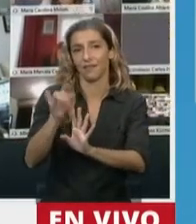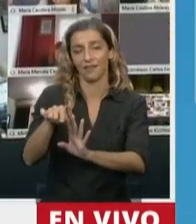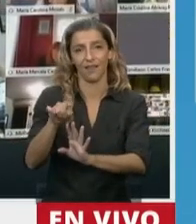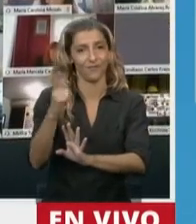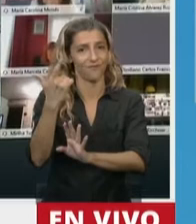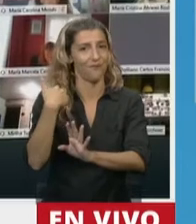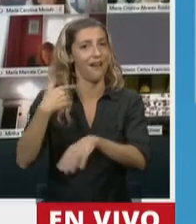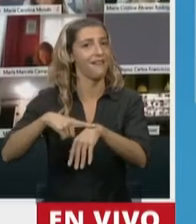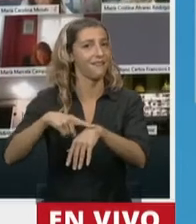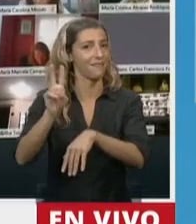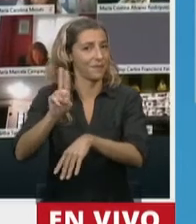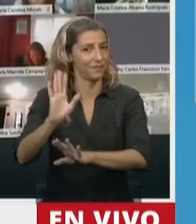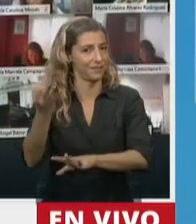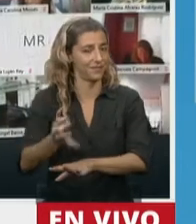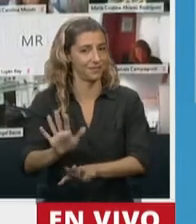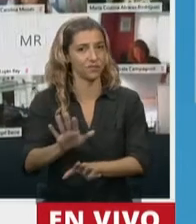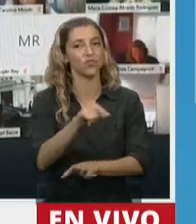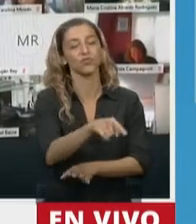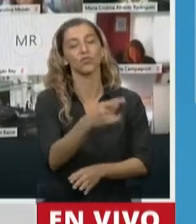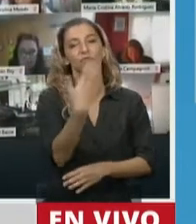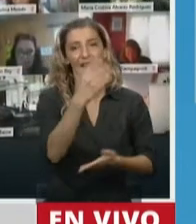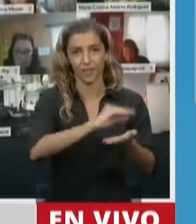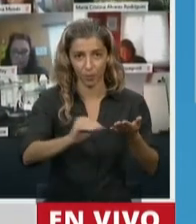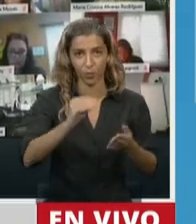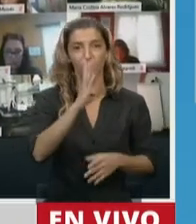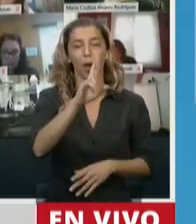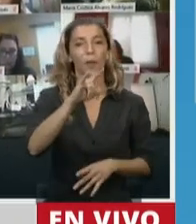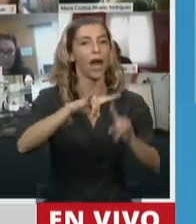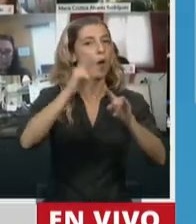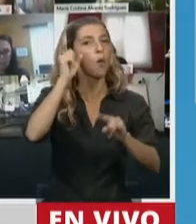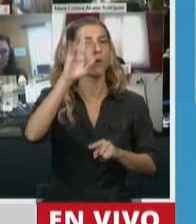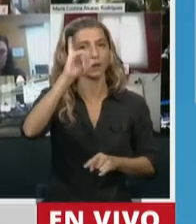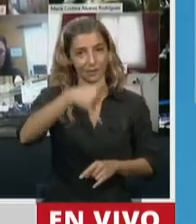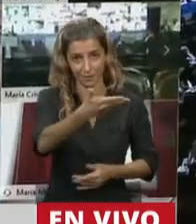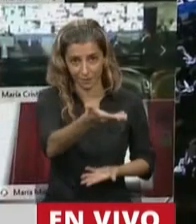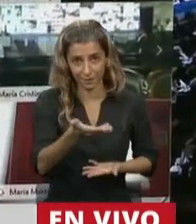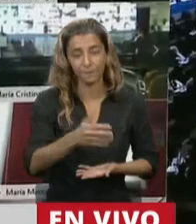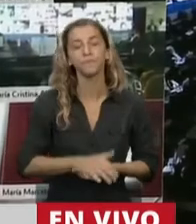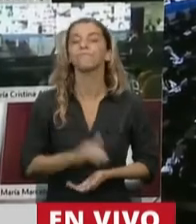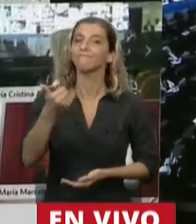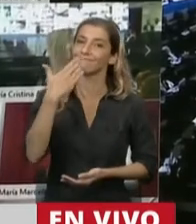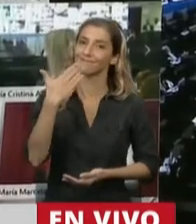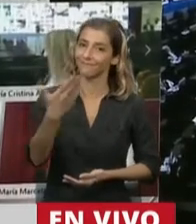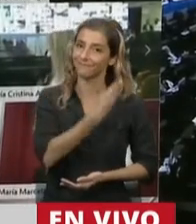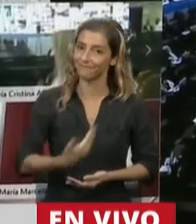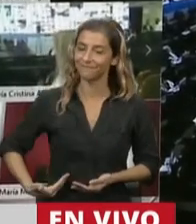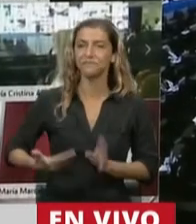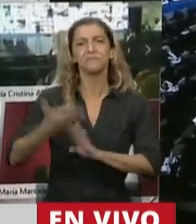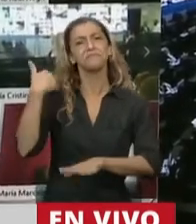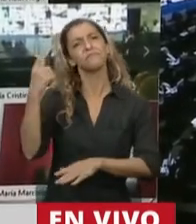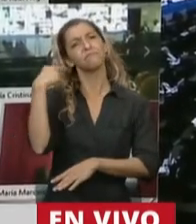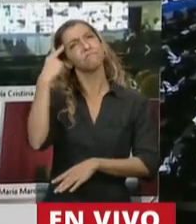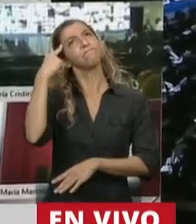Gracias, señor presidente. Cuando pensábamos esta ley, cuando la preparábamos, me venía la imagen